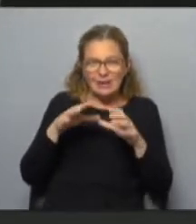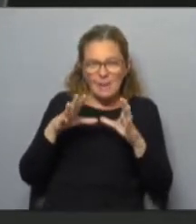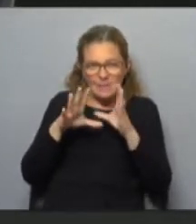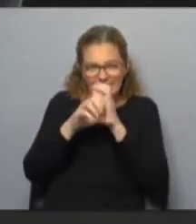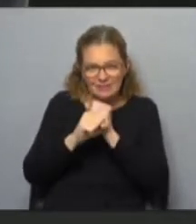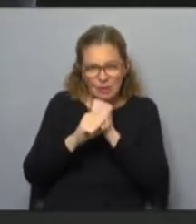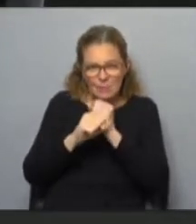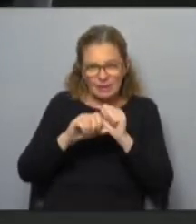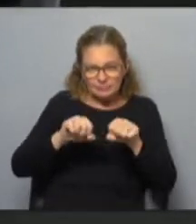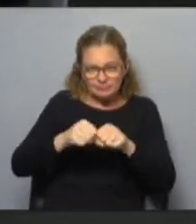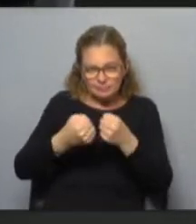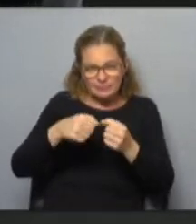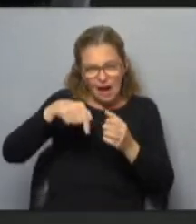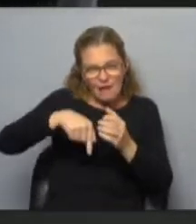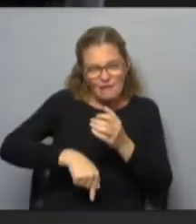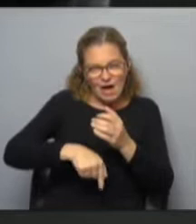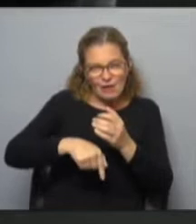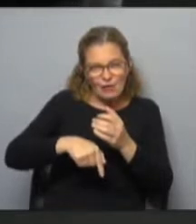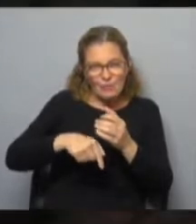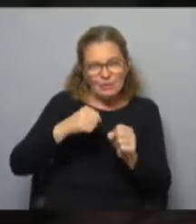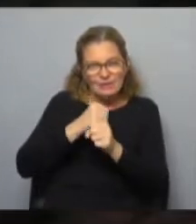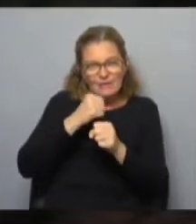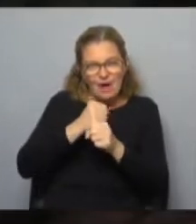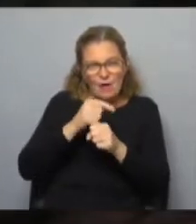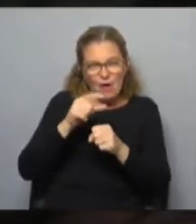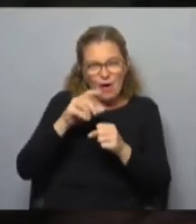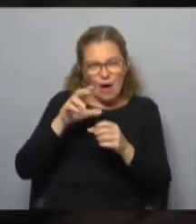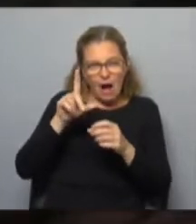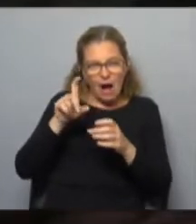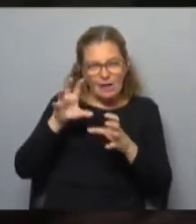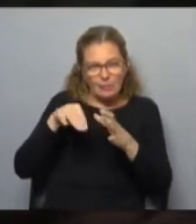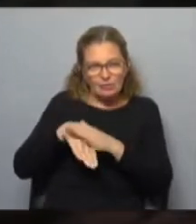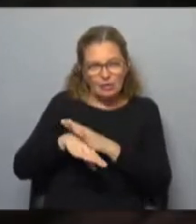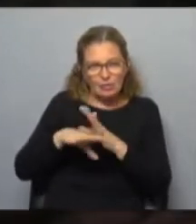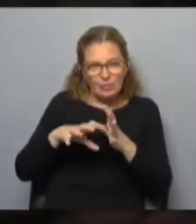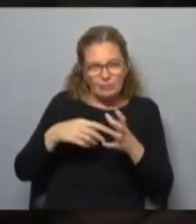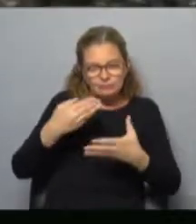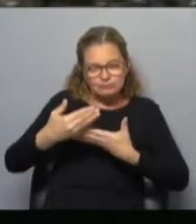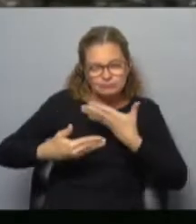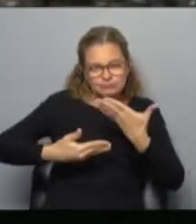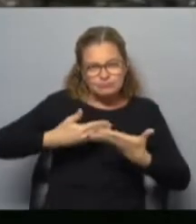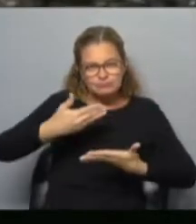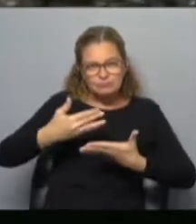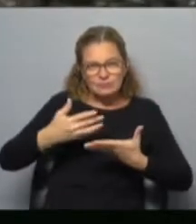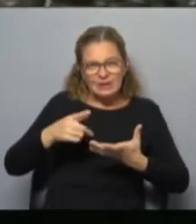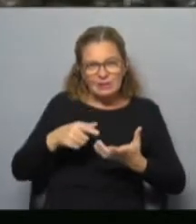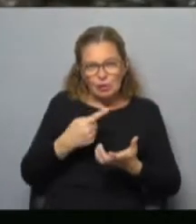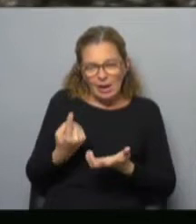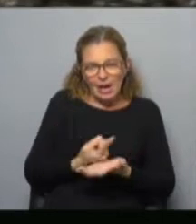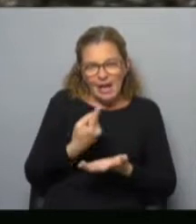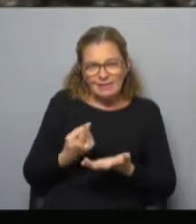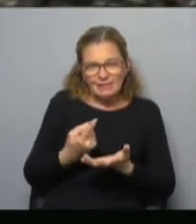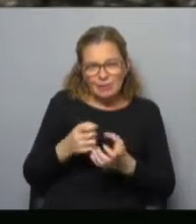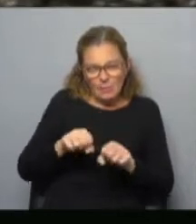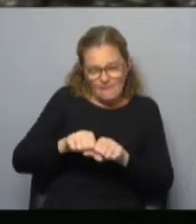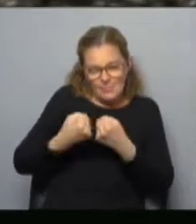generar fracturas en la roca mediante el empleo de líquidos. Con esto se genera una estimulación hidráulica que genera tensión hasta